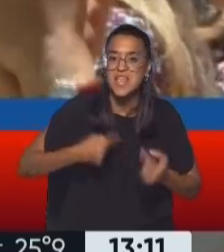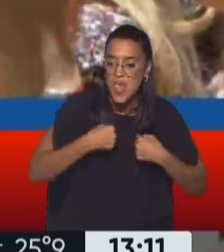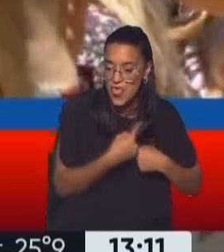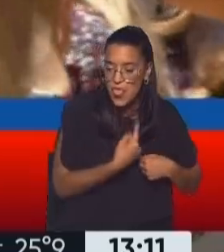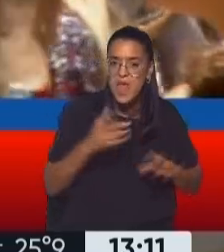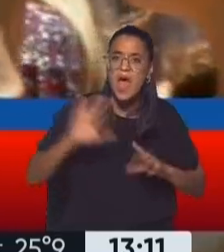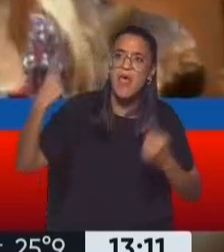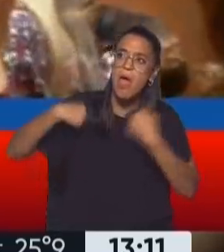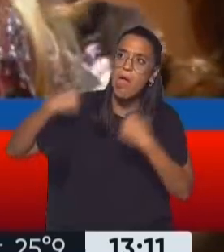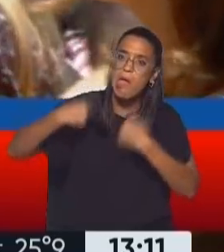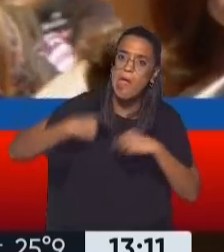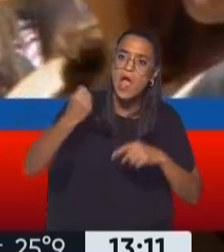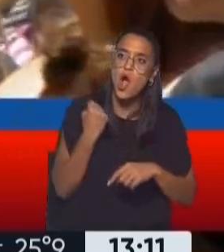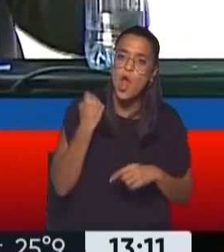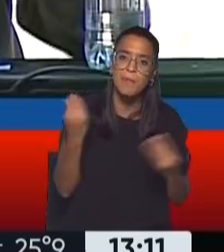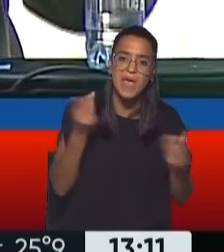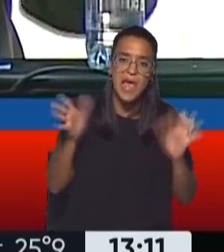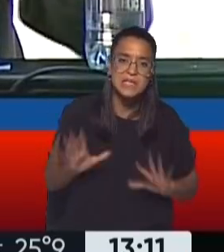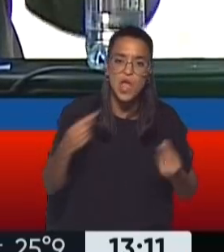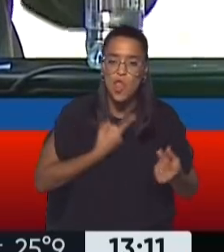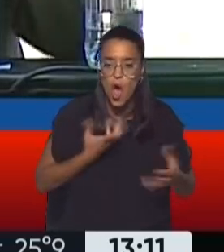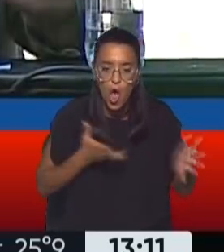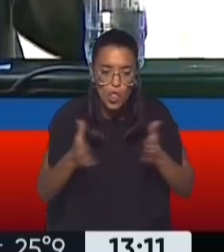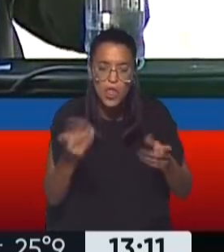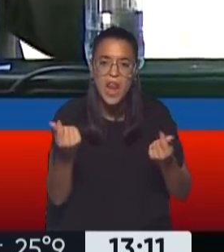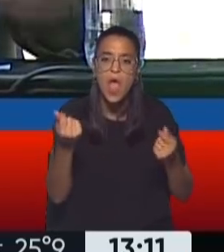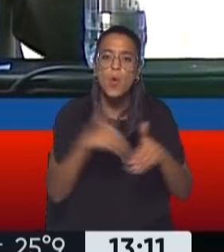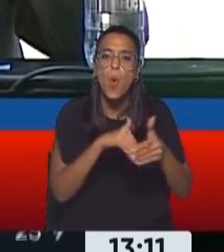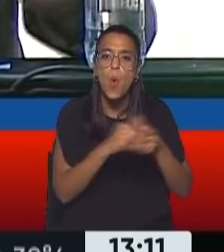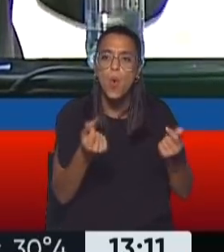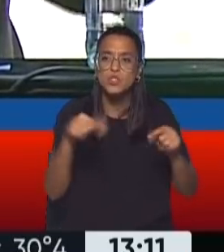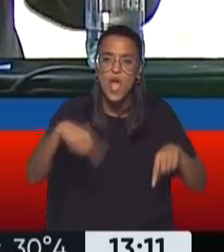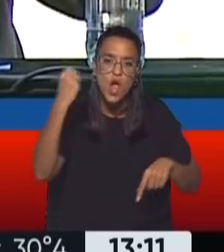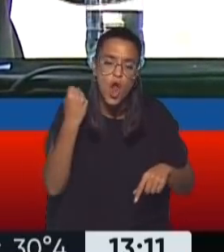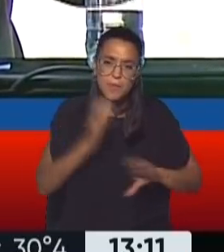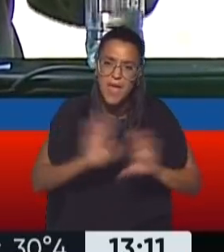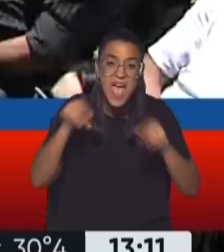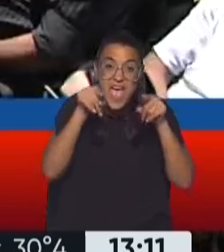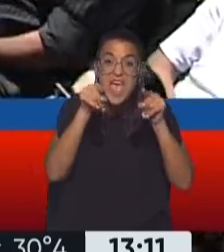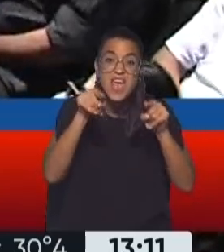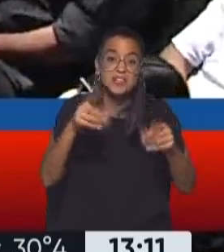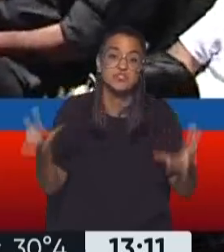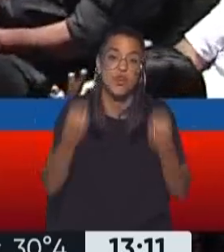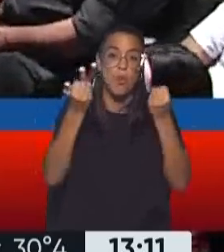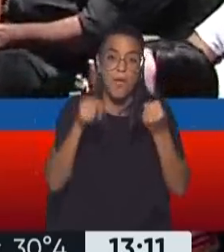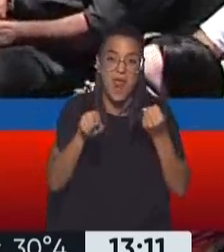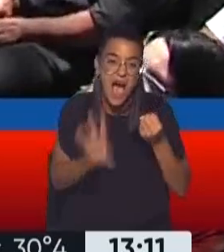qué tenemos que hacer con nuestra economía y a dónde dirigir los recursos en nuestra economía. Eso fue lo que